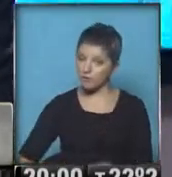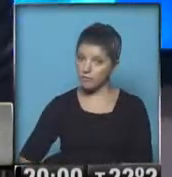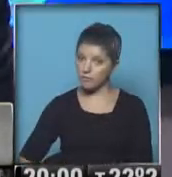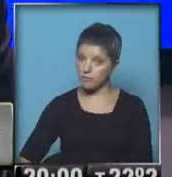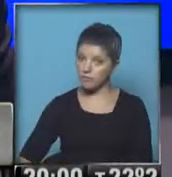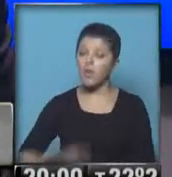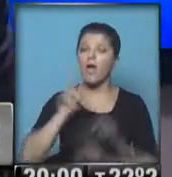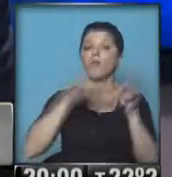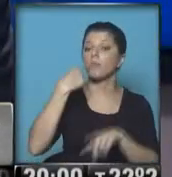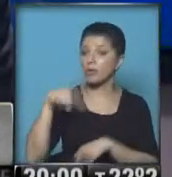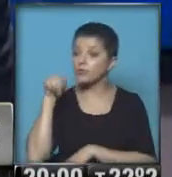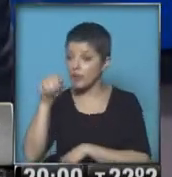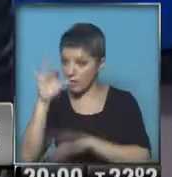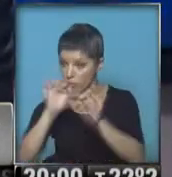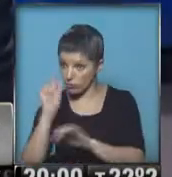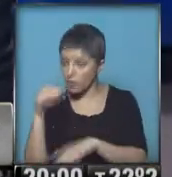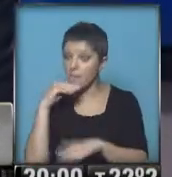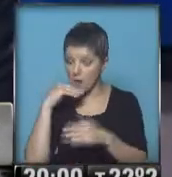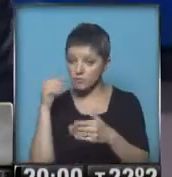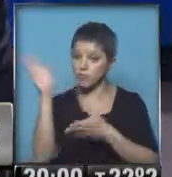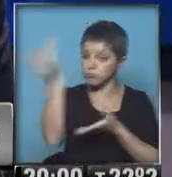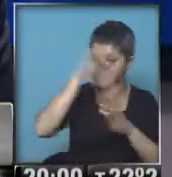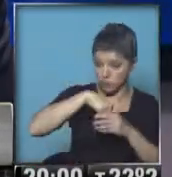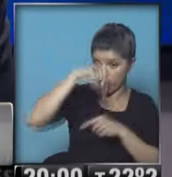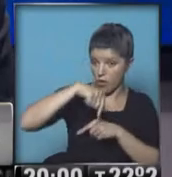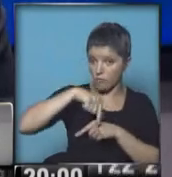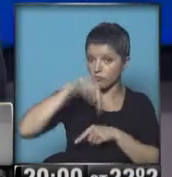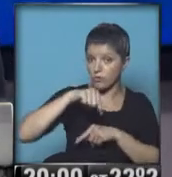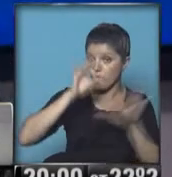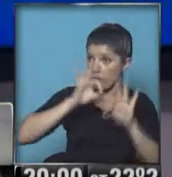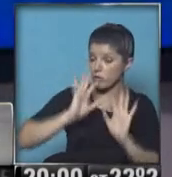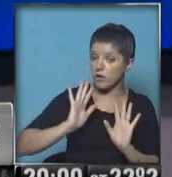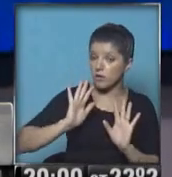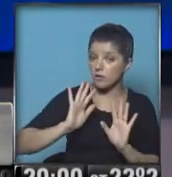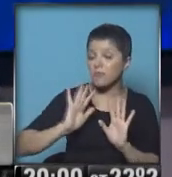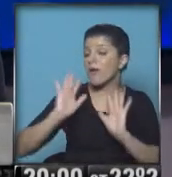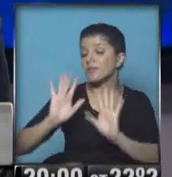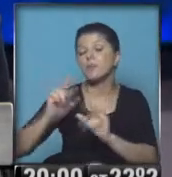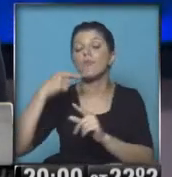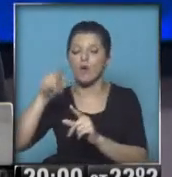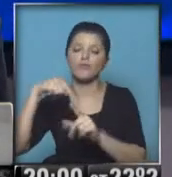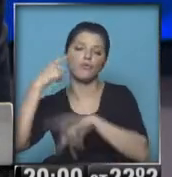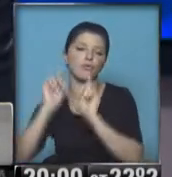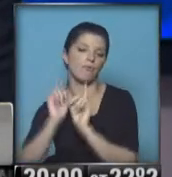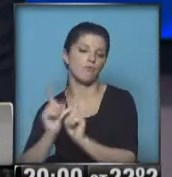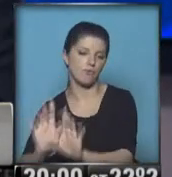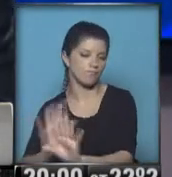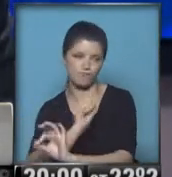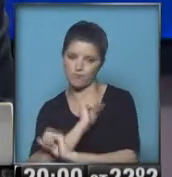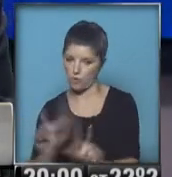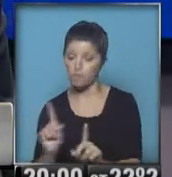que estaban en la propuesta del masismo y las incorporó a su propuesta, y a pesar de eso, el masismo prefirió no hacerlo. Y en el